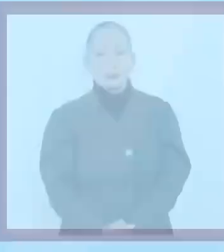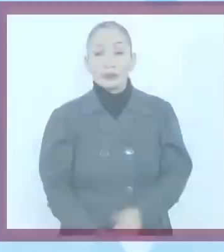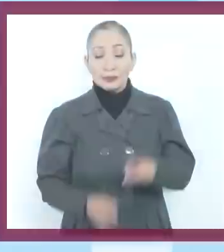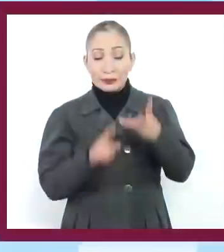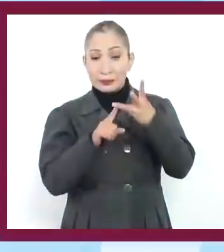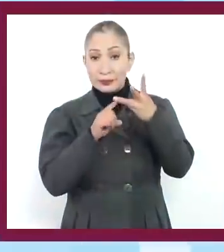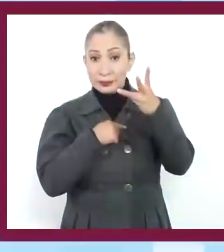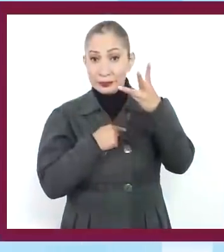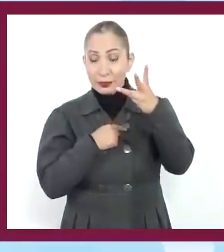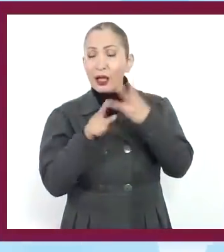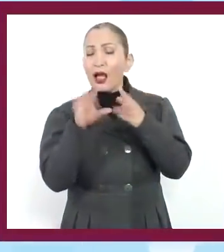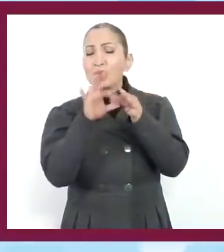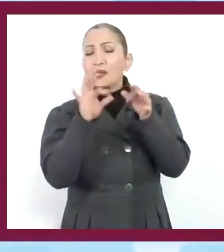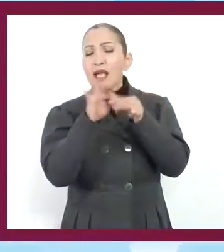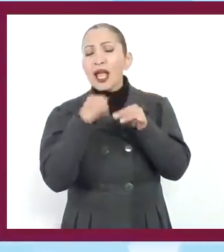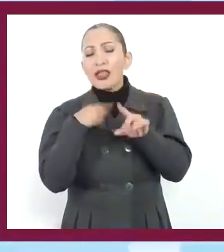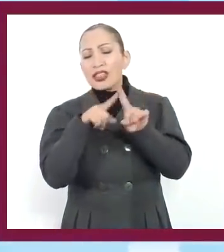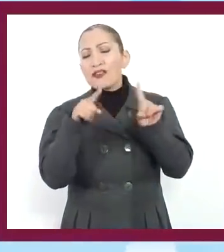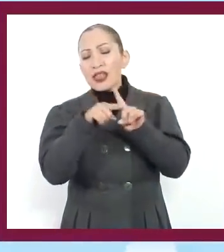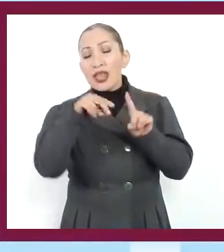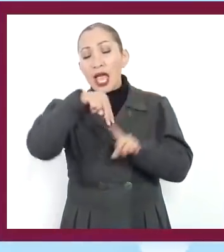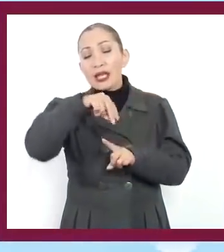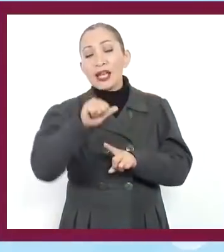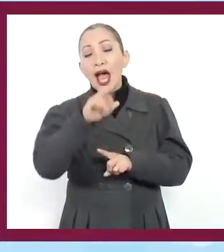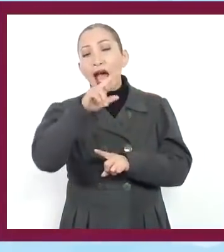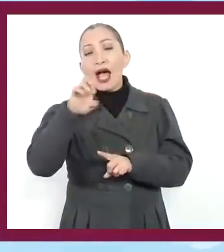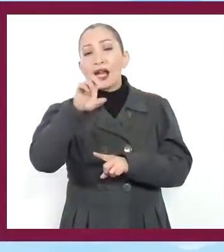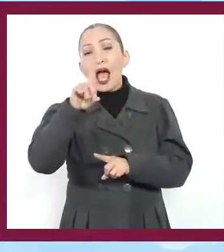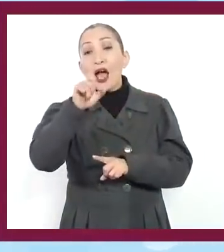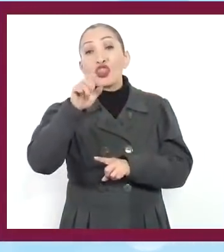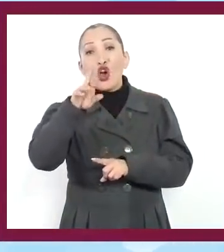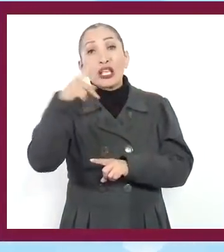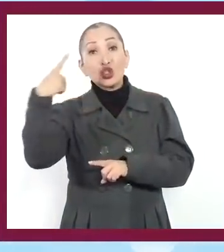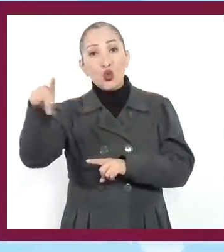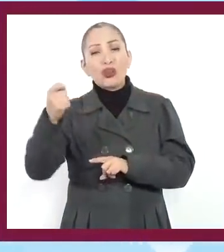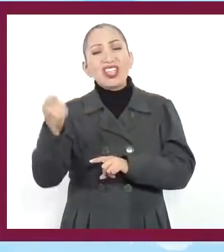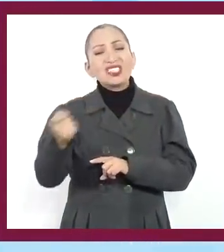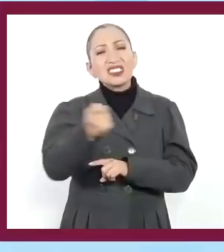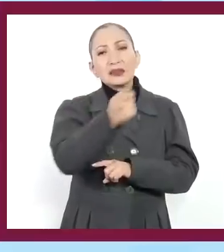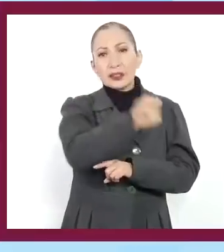3. Describan los tipos de narradores y sus características.